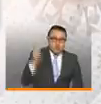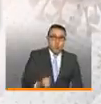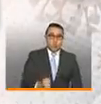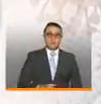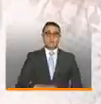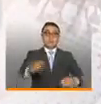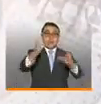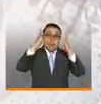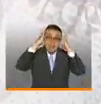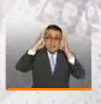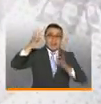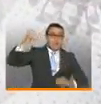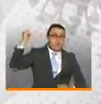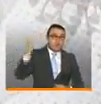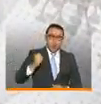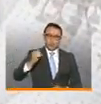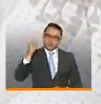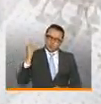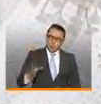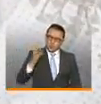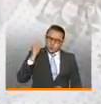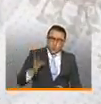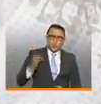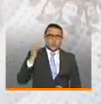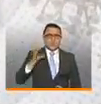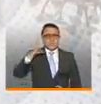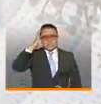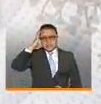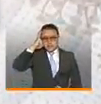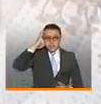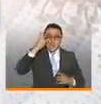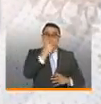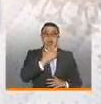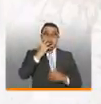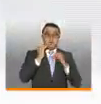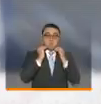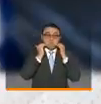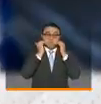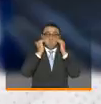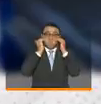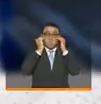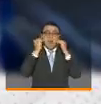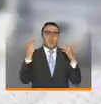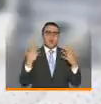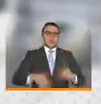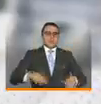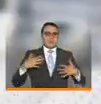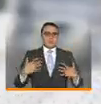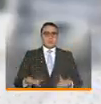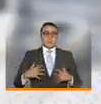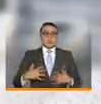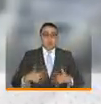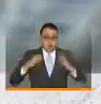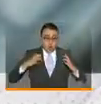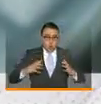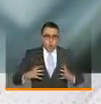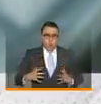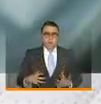Mucho dolor de cabeza, de una vez empecé a sentir fiebre y bastante dolor en el